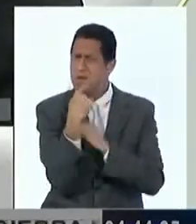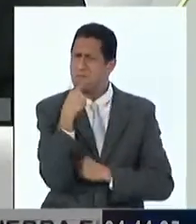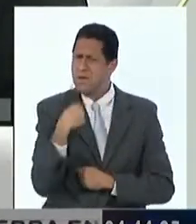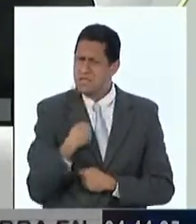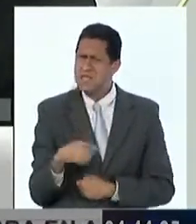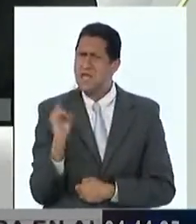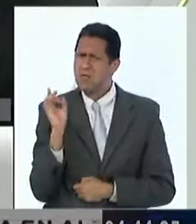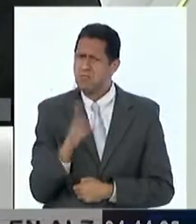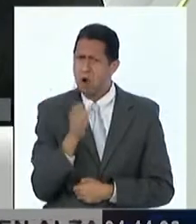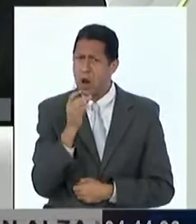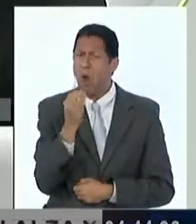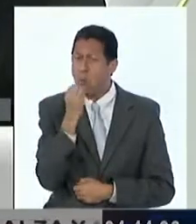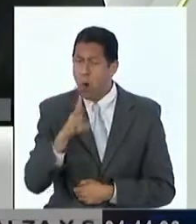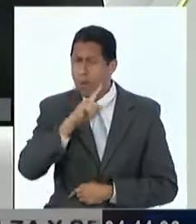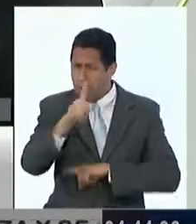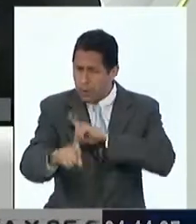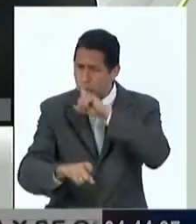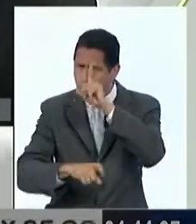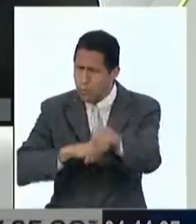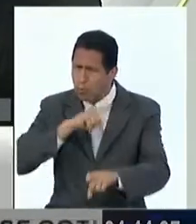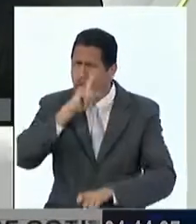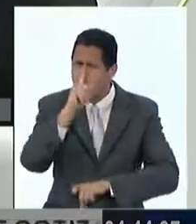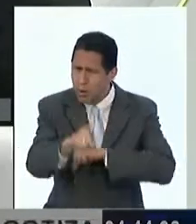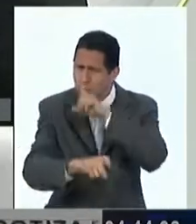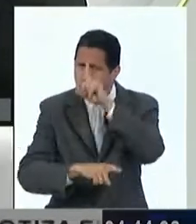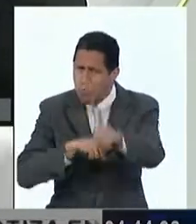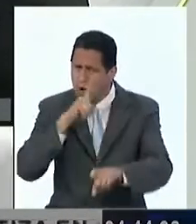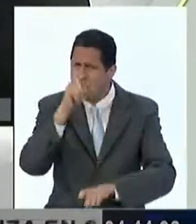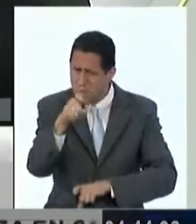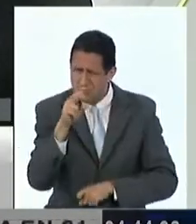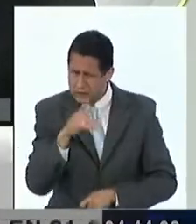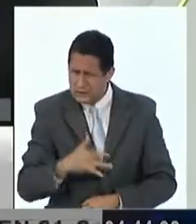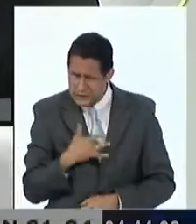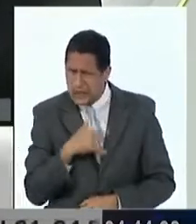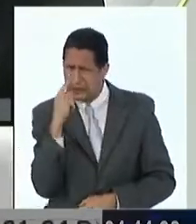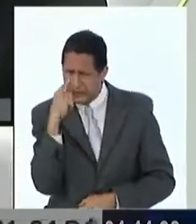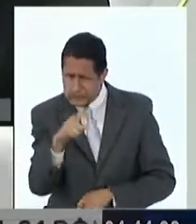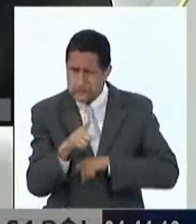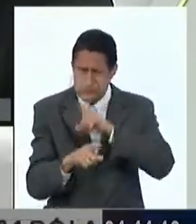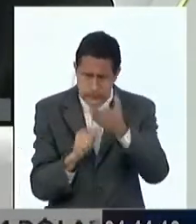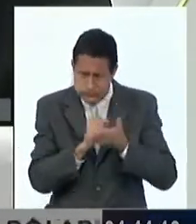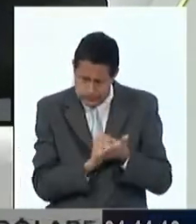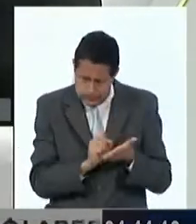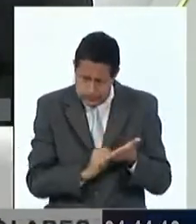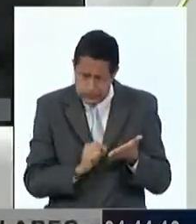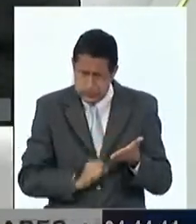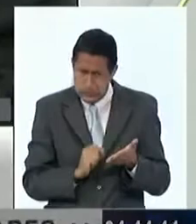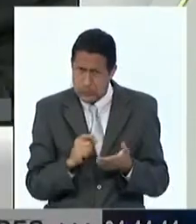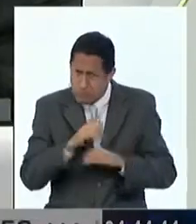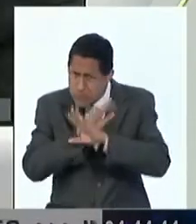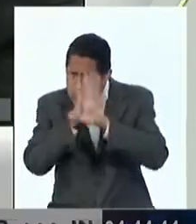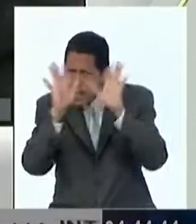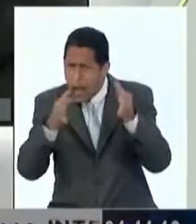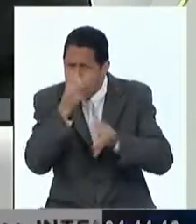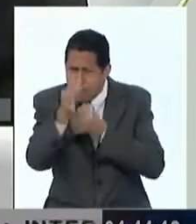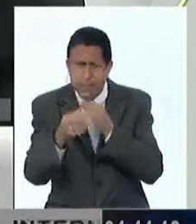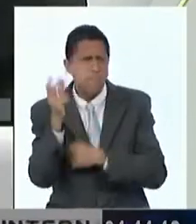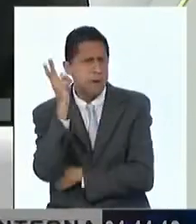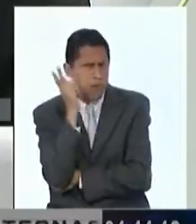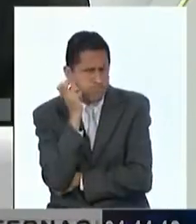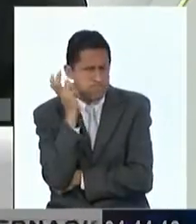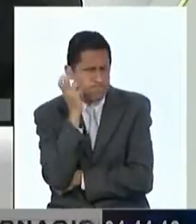médico detrás de un buen interrogatorio clínico que es lo que está presentando el paciente el médico tiene que ser muy acucioso de escuchar